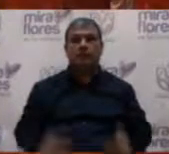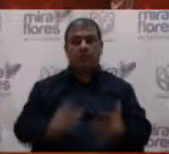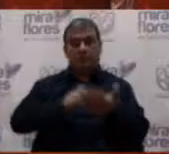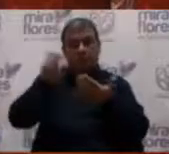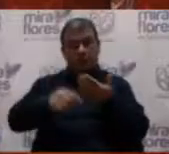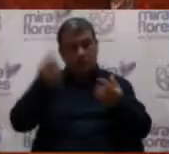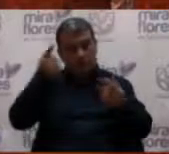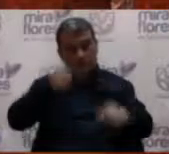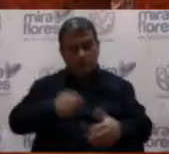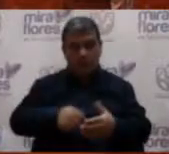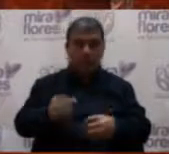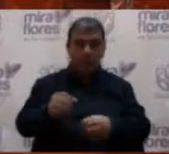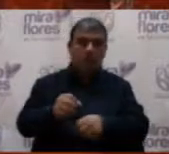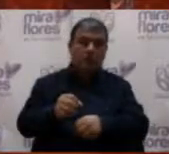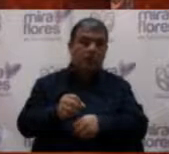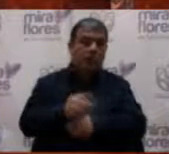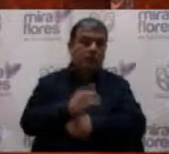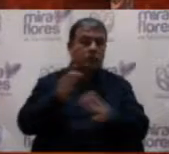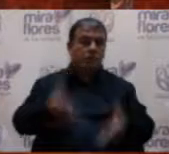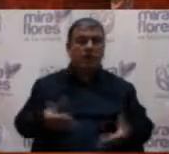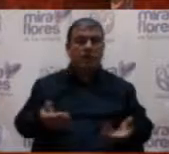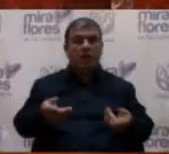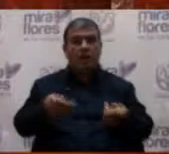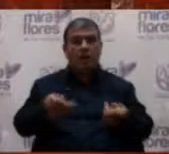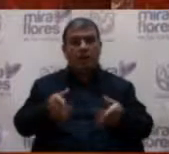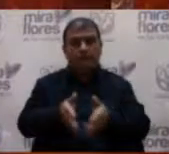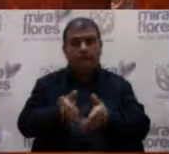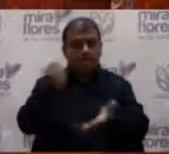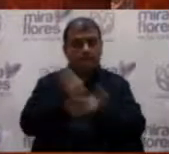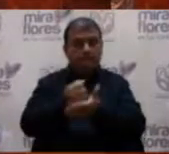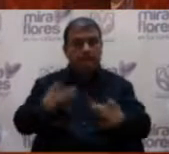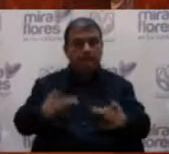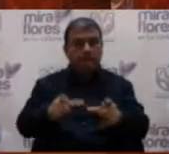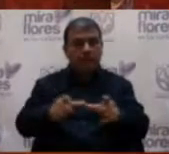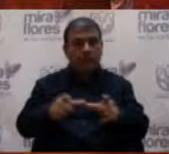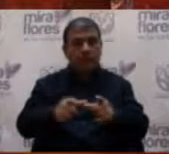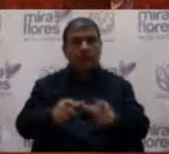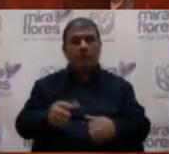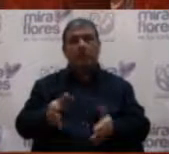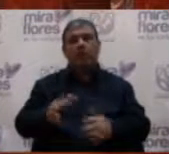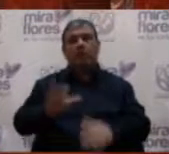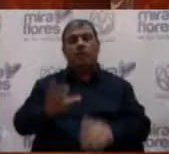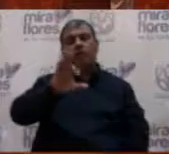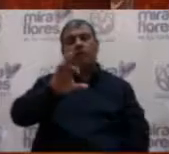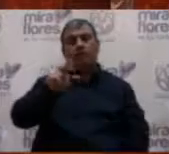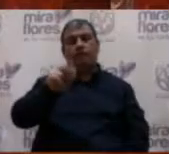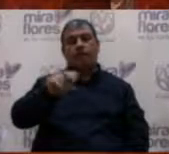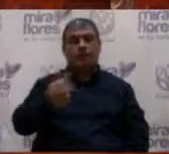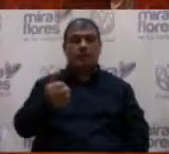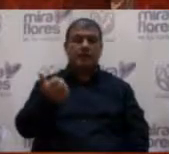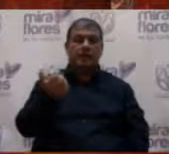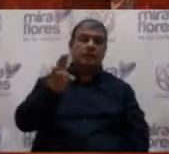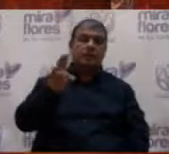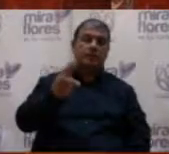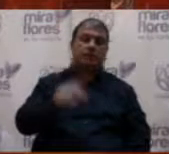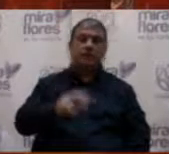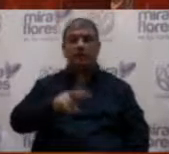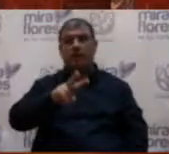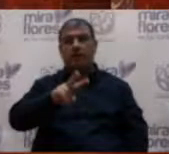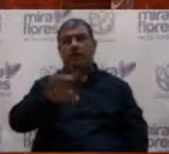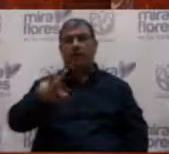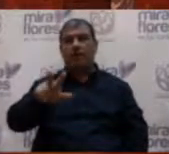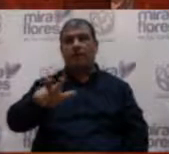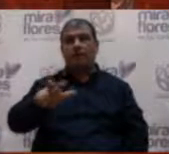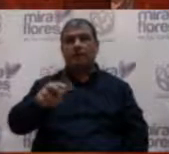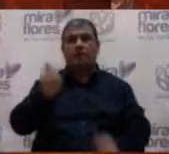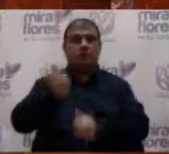Proyecto de acuerdo de Consejo que apruebe la licencia solicitada por la regidora Franca Rey Camino del 17 al 23 de agosto del